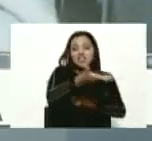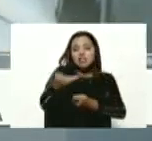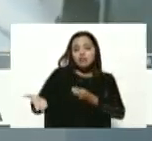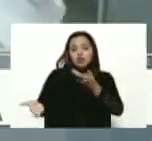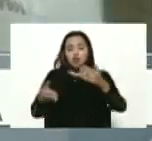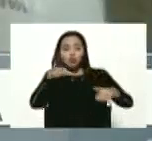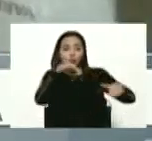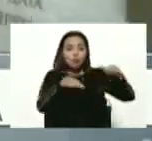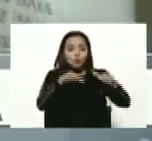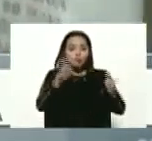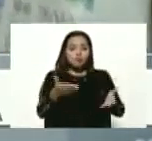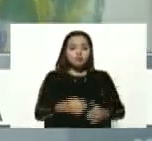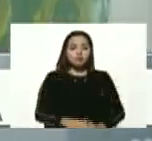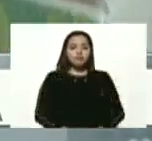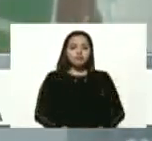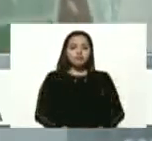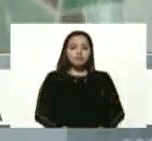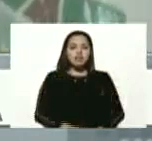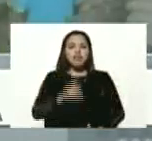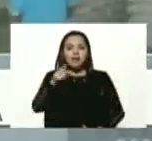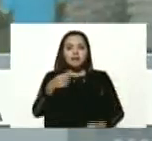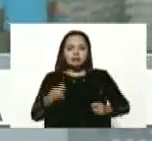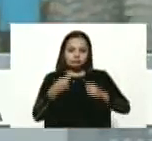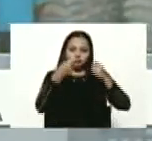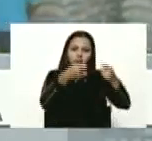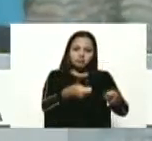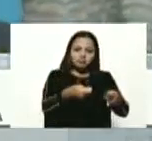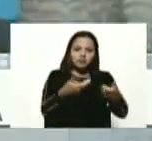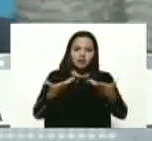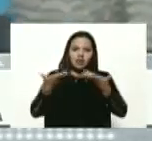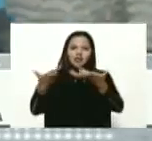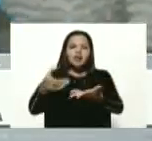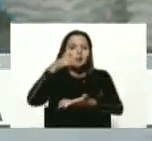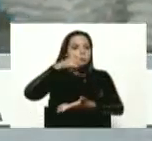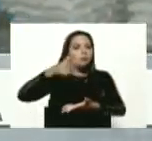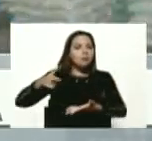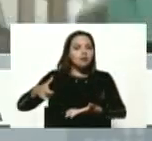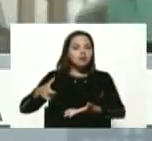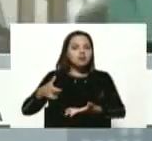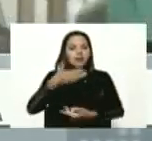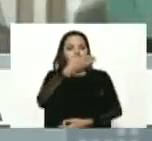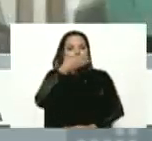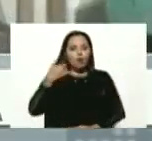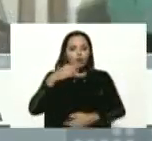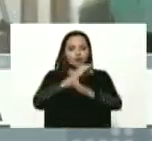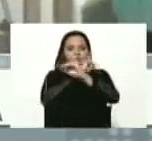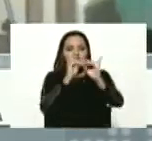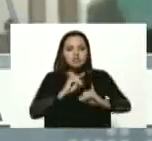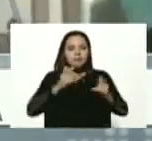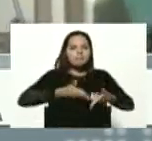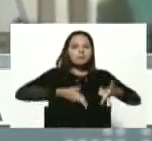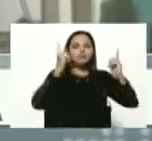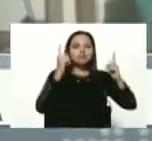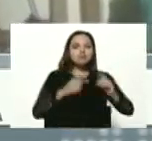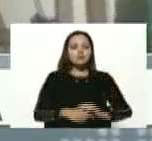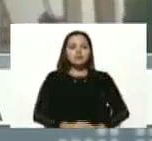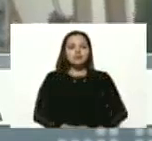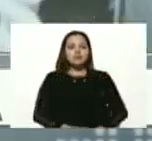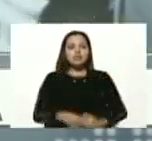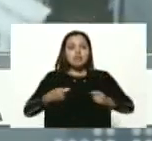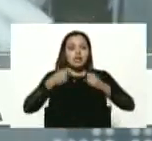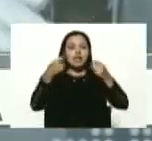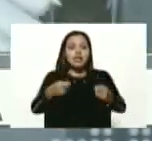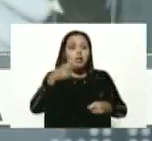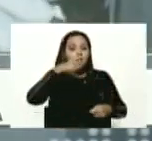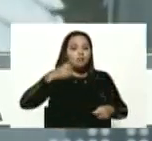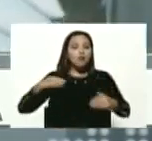nacional e inversión para garantizarle al pueblo la máxima felicidad posible y para garantizarle al pueblo la